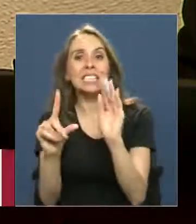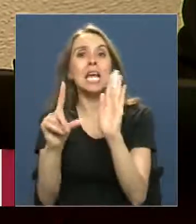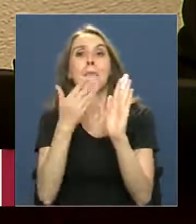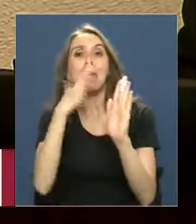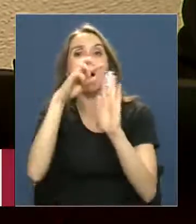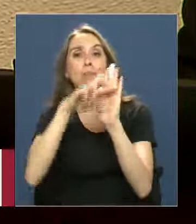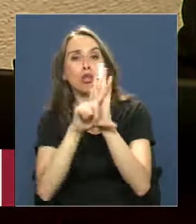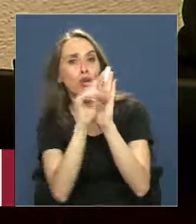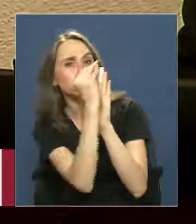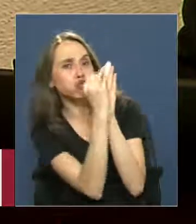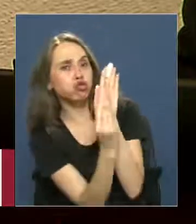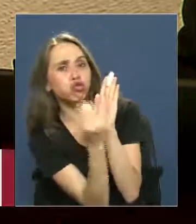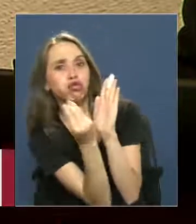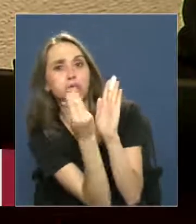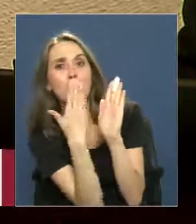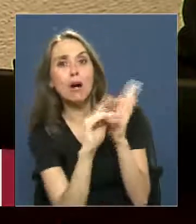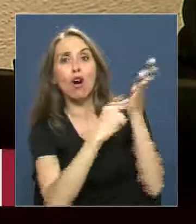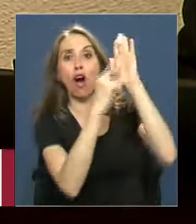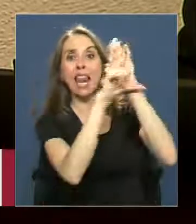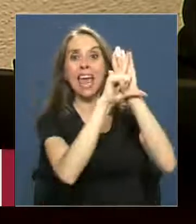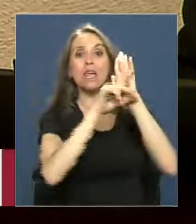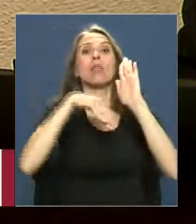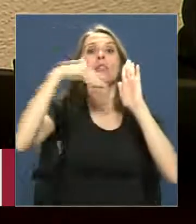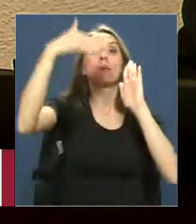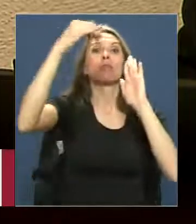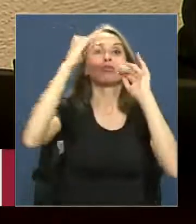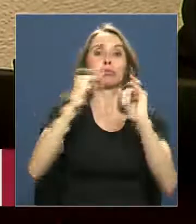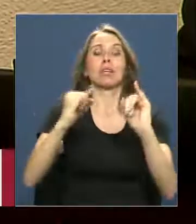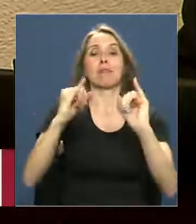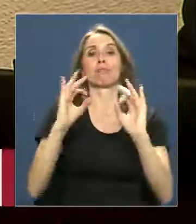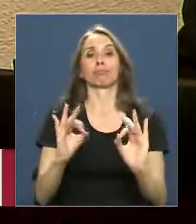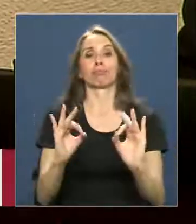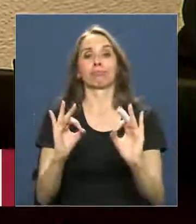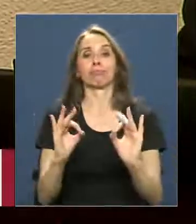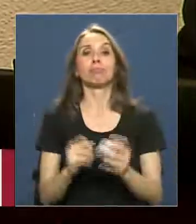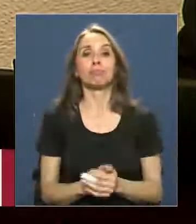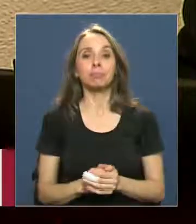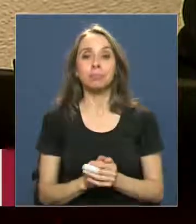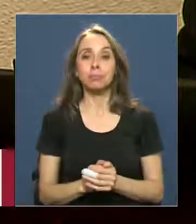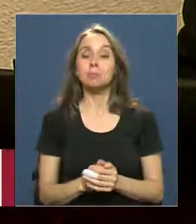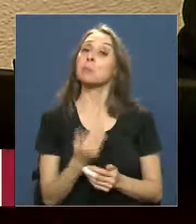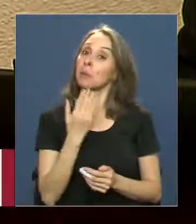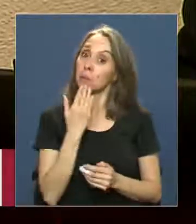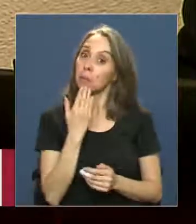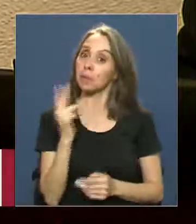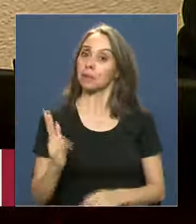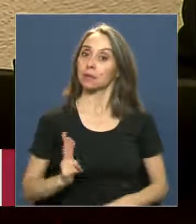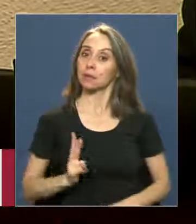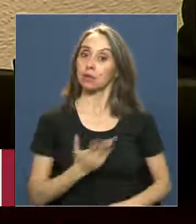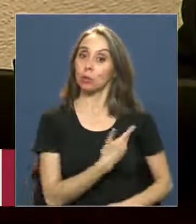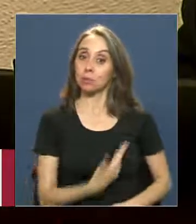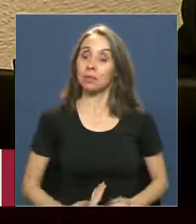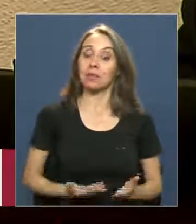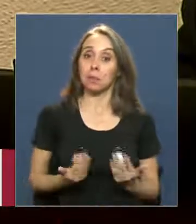tener la certeza de que esto sí va a ver la luz. Y de la misma manera esperamos, señor presidente, que este